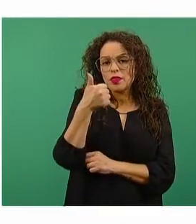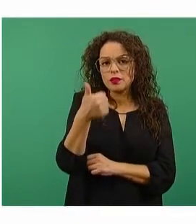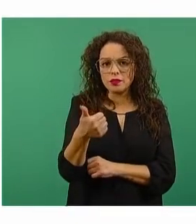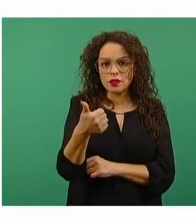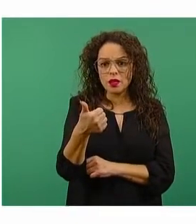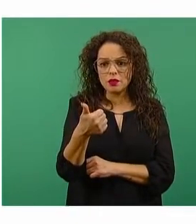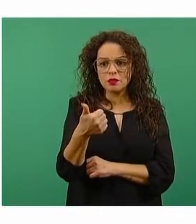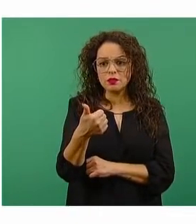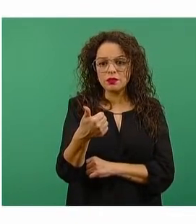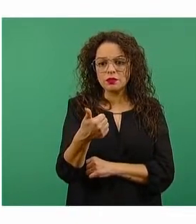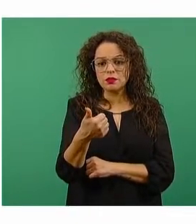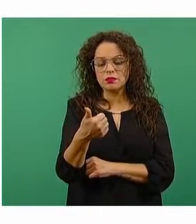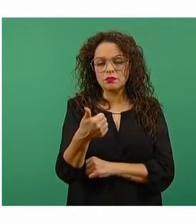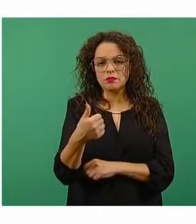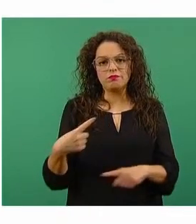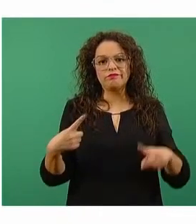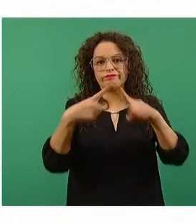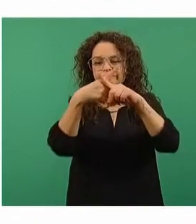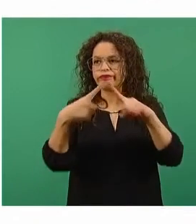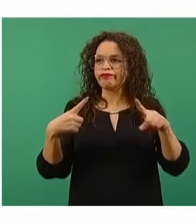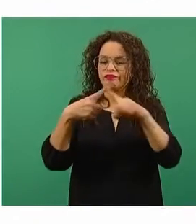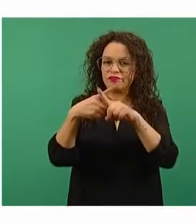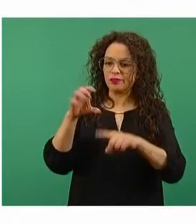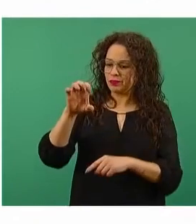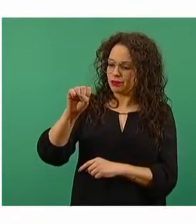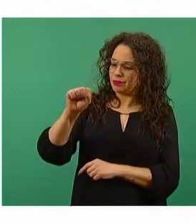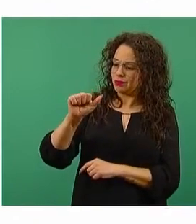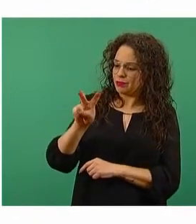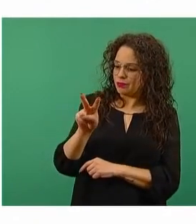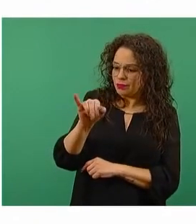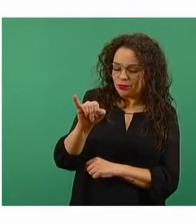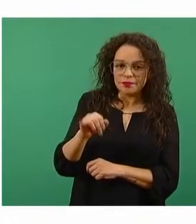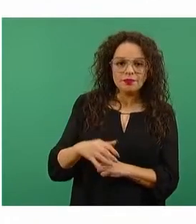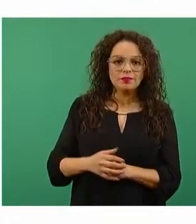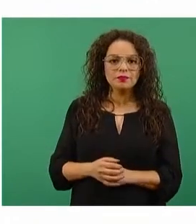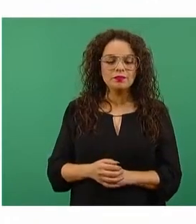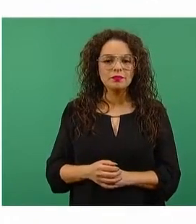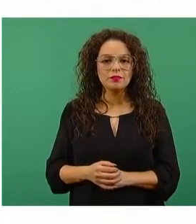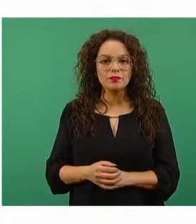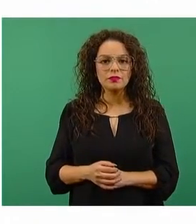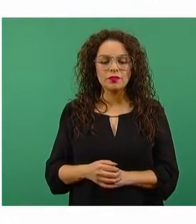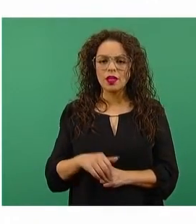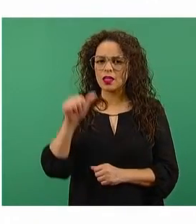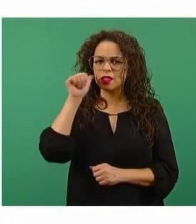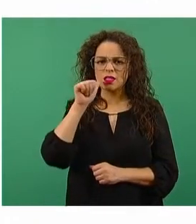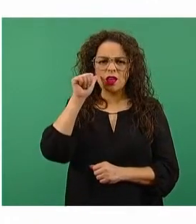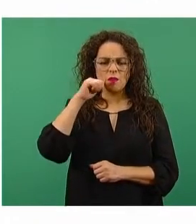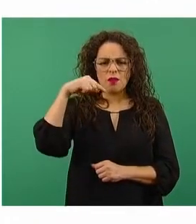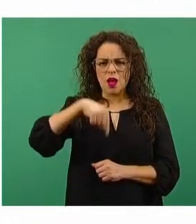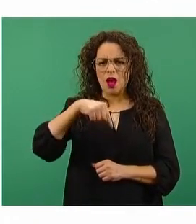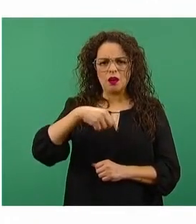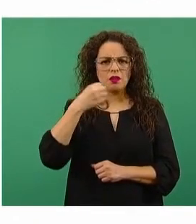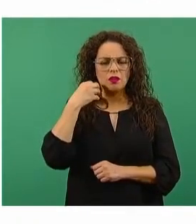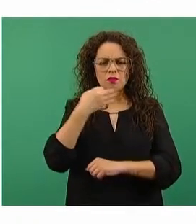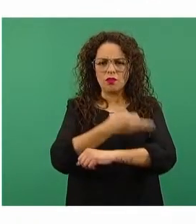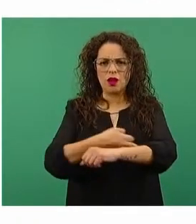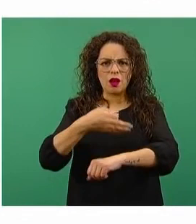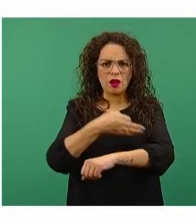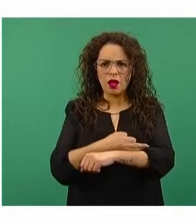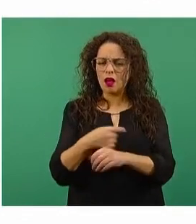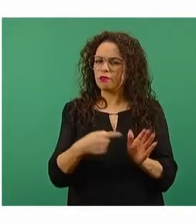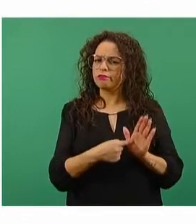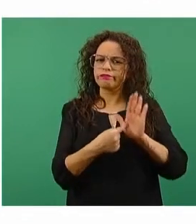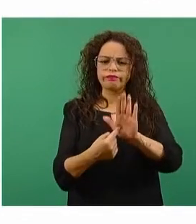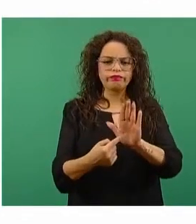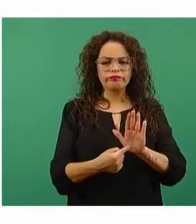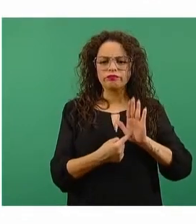11.096 de estos eventos y siempre resaltamos todas las noches que deben ustedes notar que